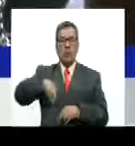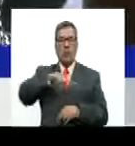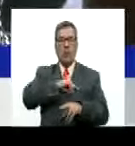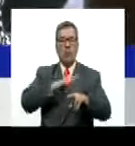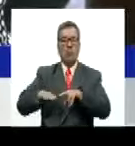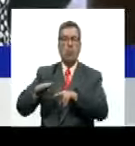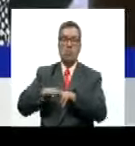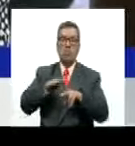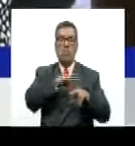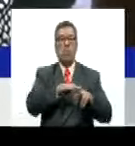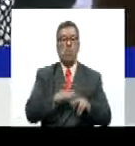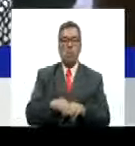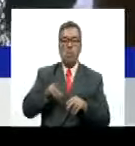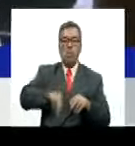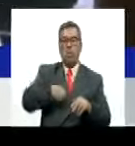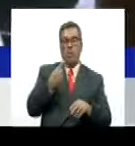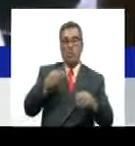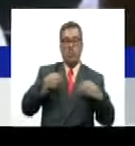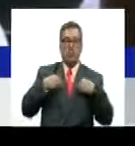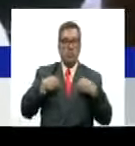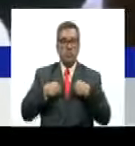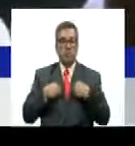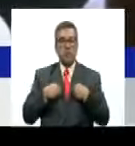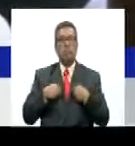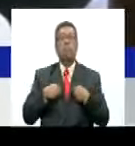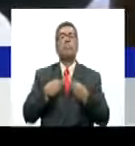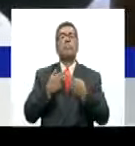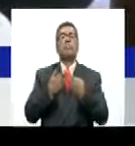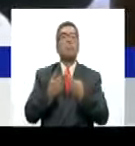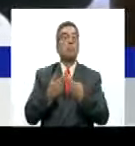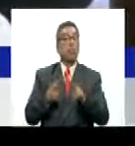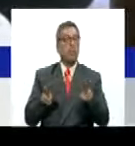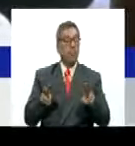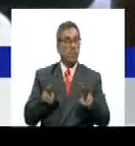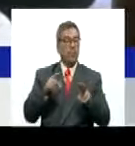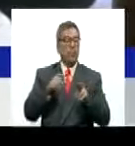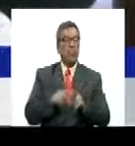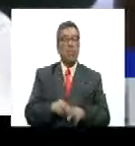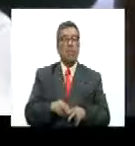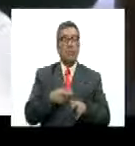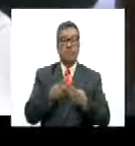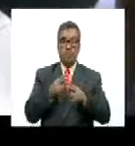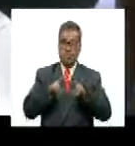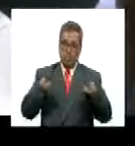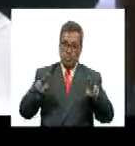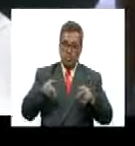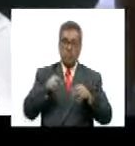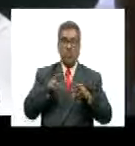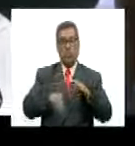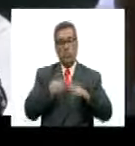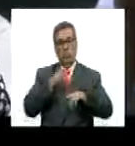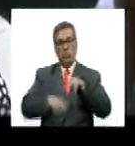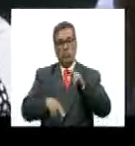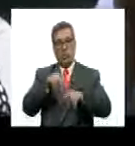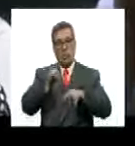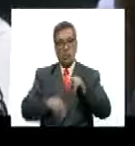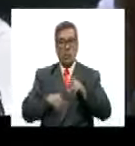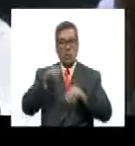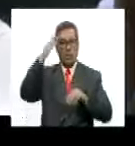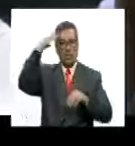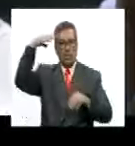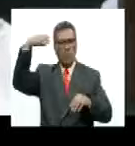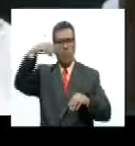niños y niñas puedan vivir en paz, donde los jóvenes de la patria puedan construir y materializar sus